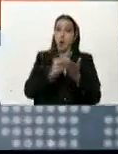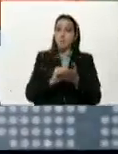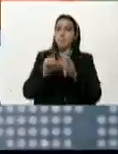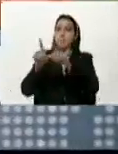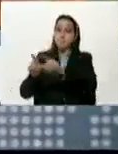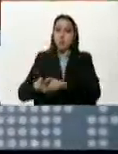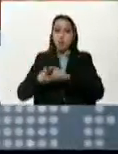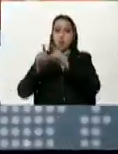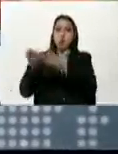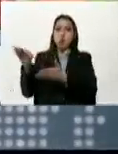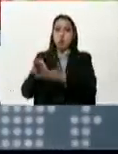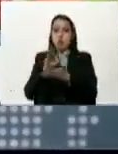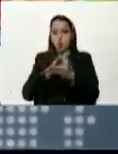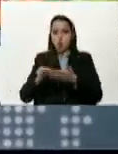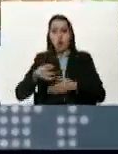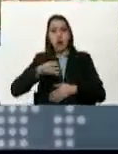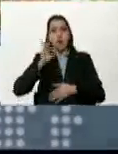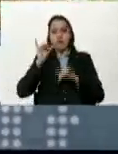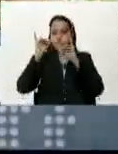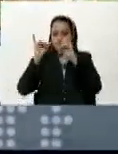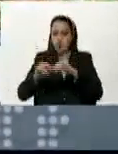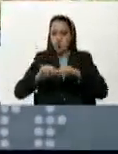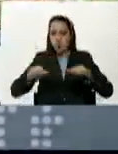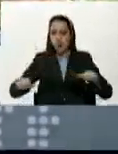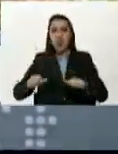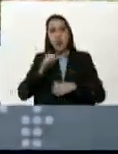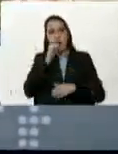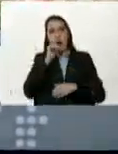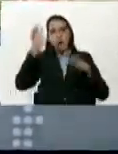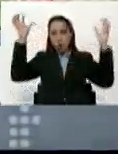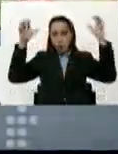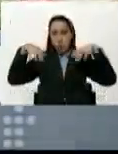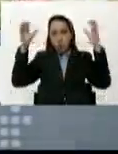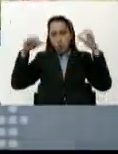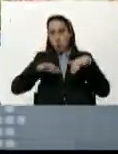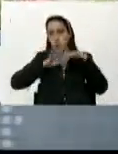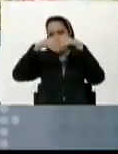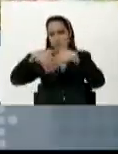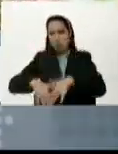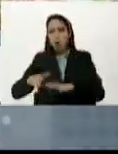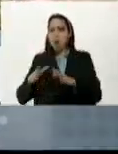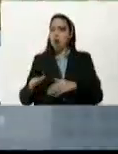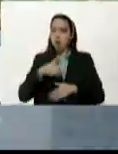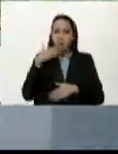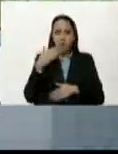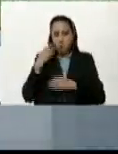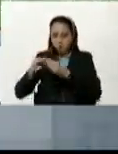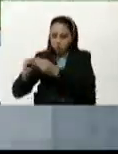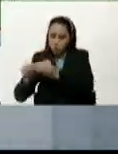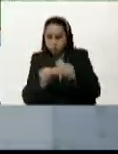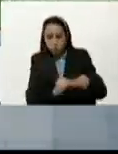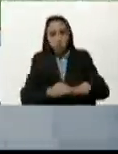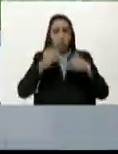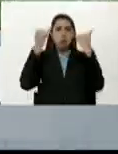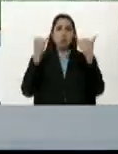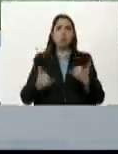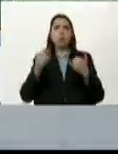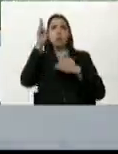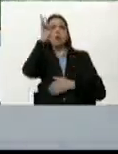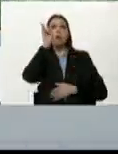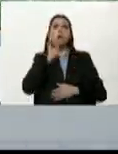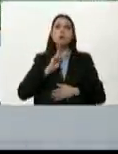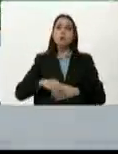de café la tierra que destruyeron las lluvias volverla a sembrar de café para que llueva